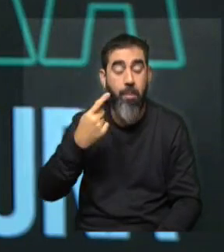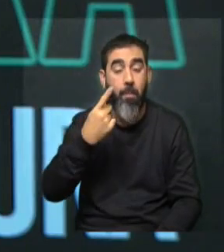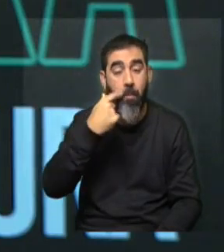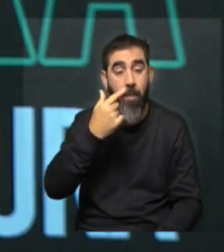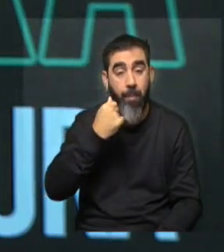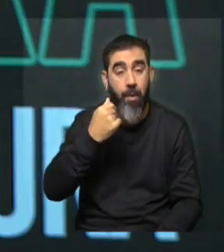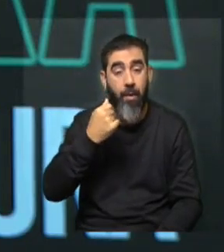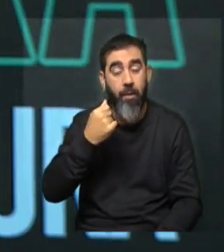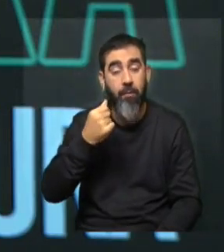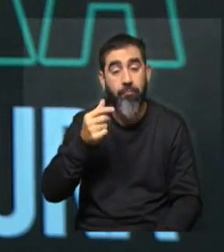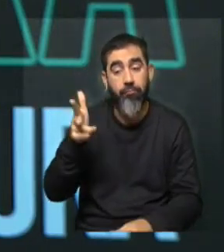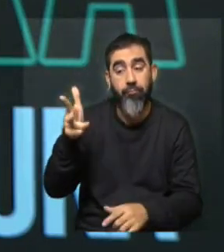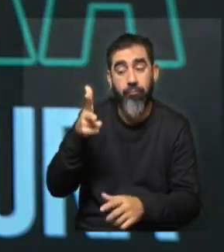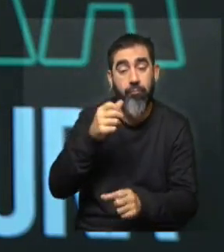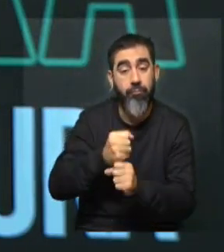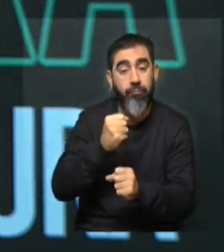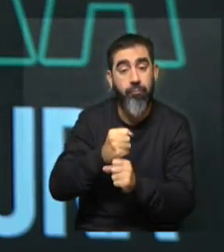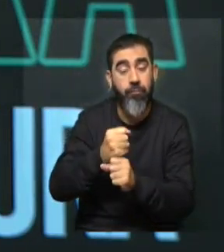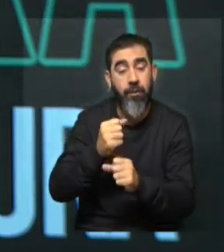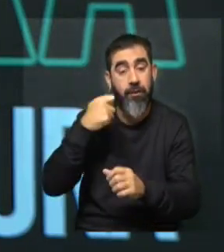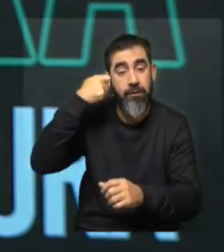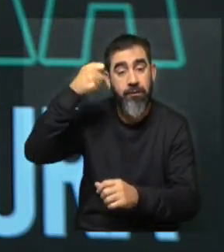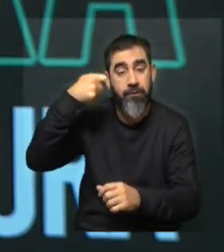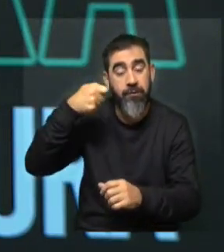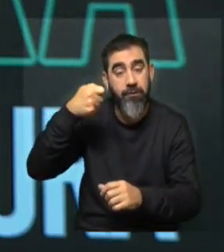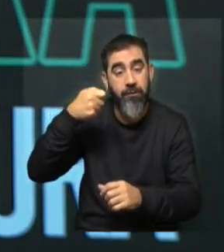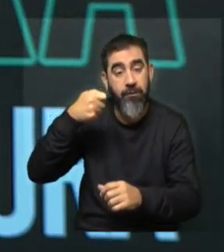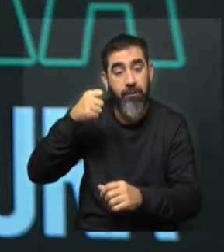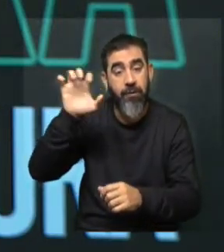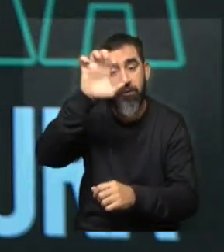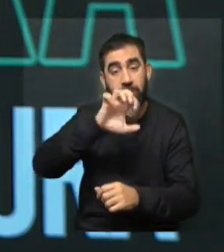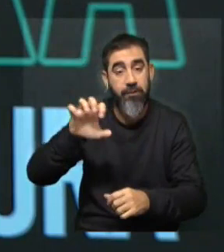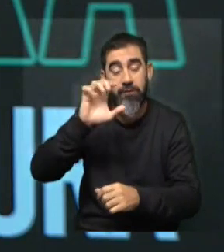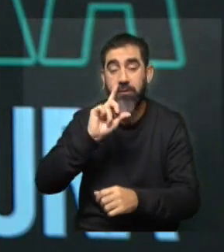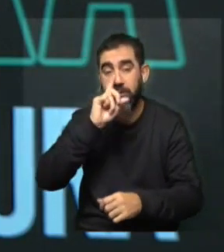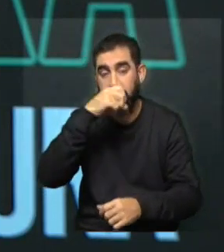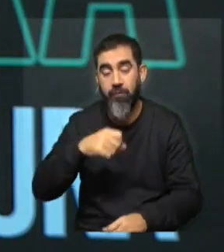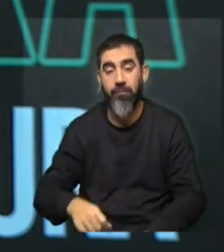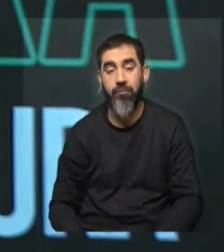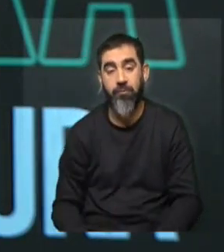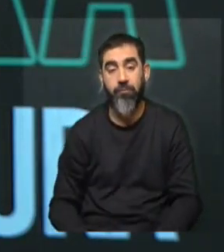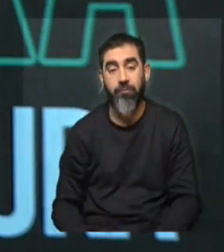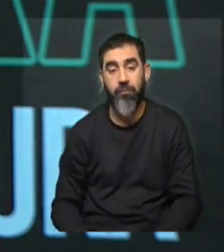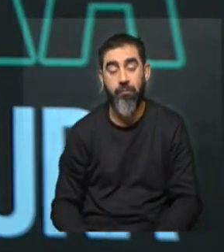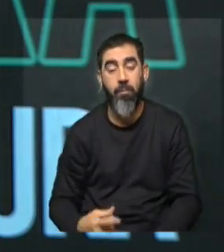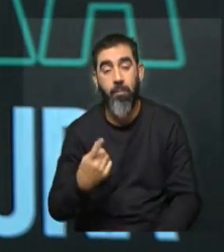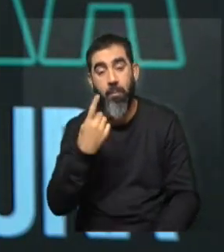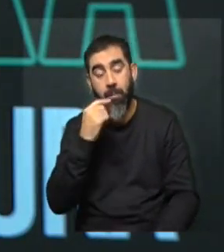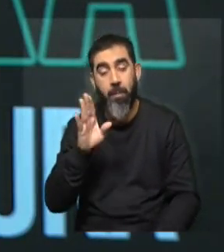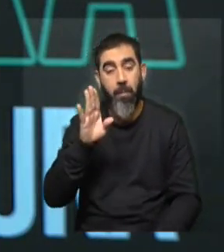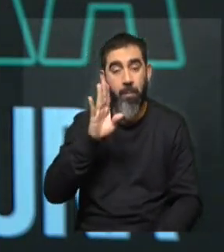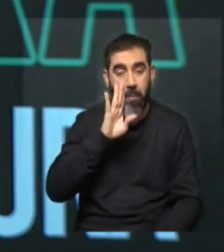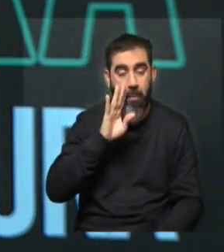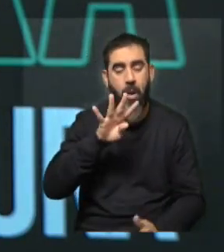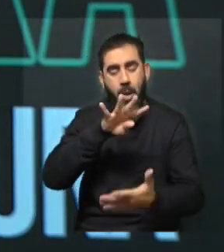padre llegó a ser proyectorista en varias salas de cine del justamente del Cerro de Montevideo ambos padres con muchas lecturas